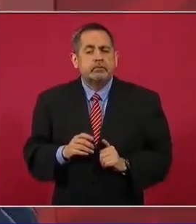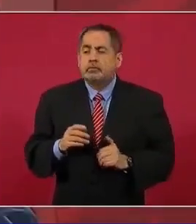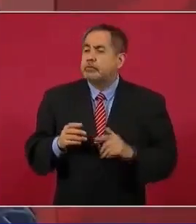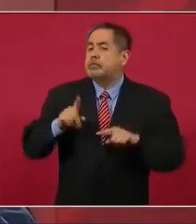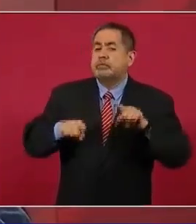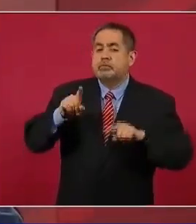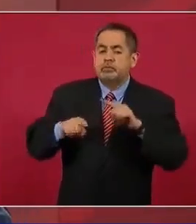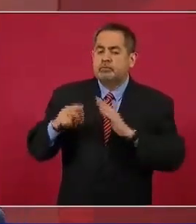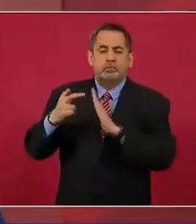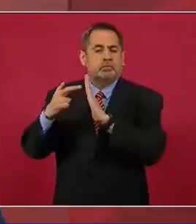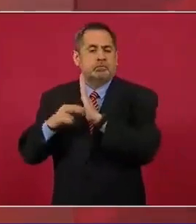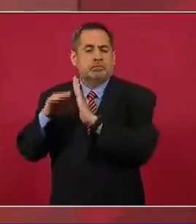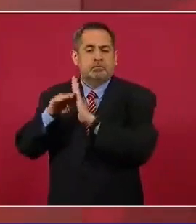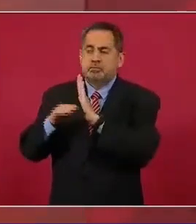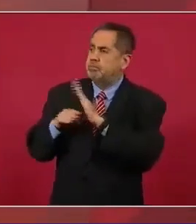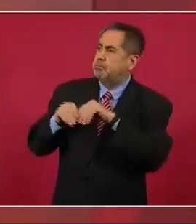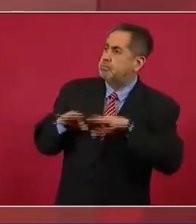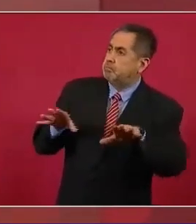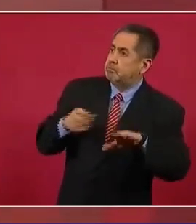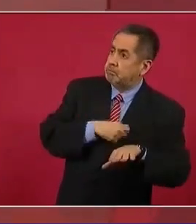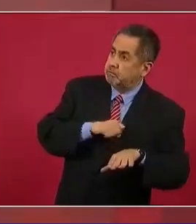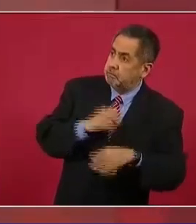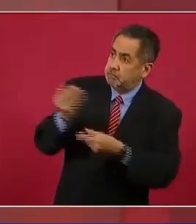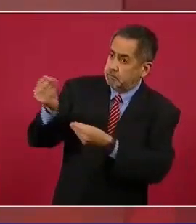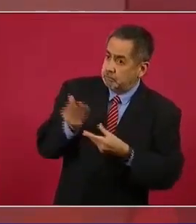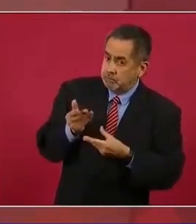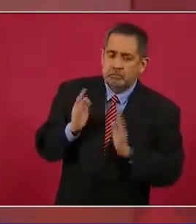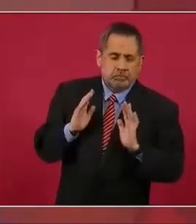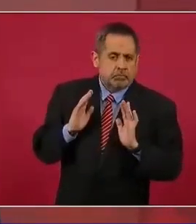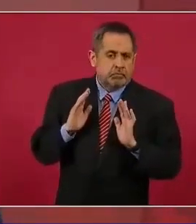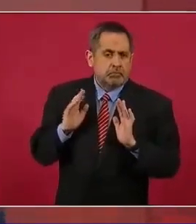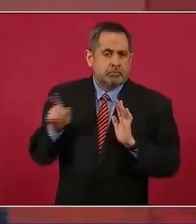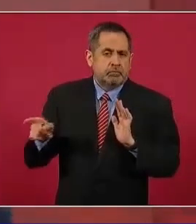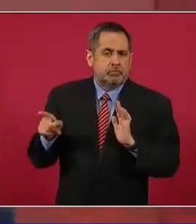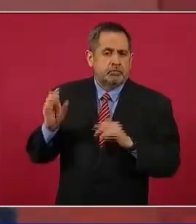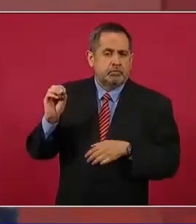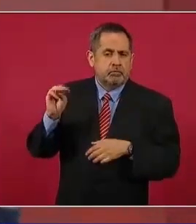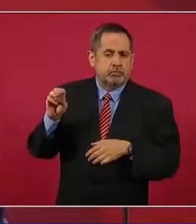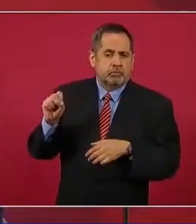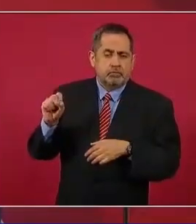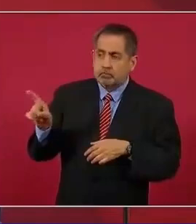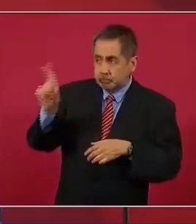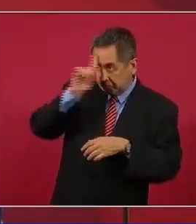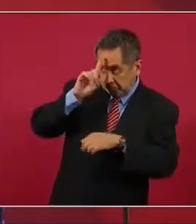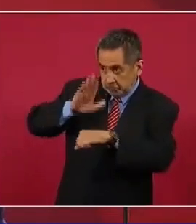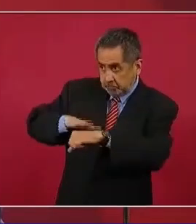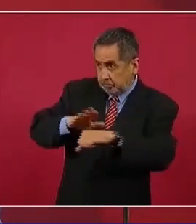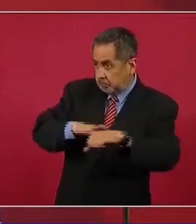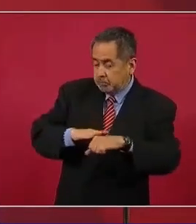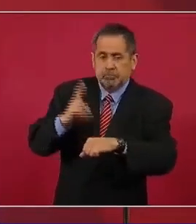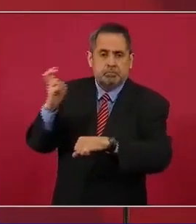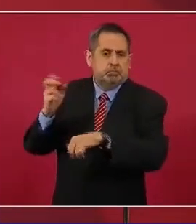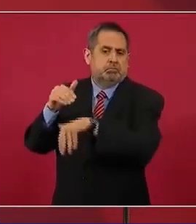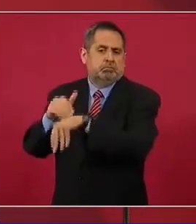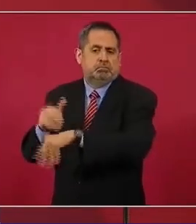conformidad con el protocolo de salud, lo que recomienda la Organización Mundial de la Salud en estos